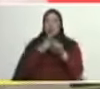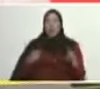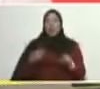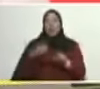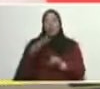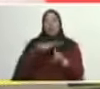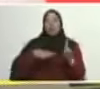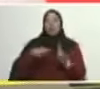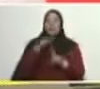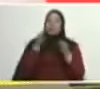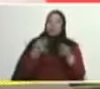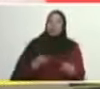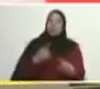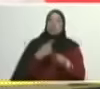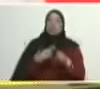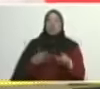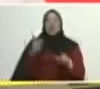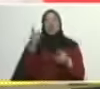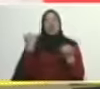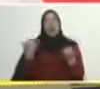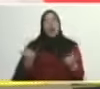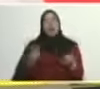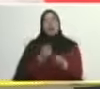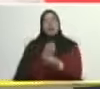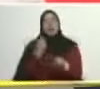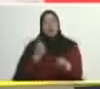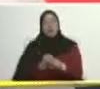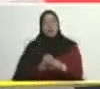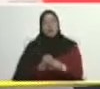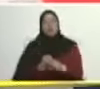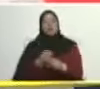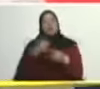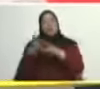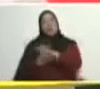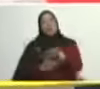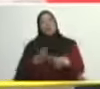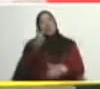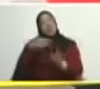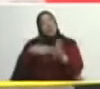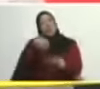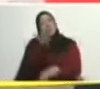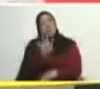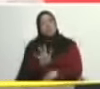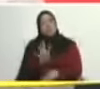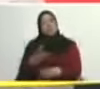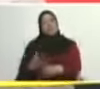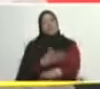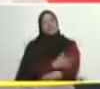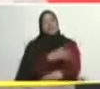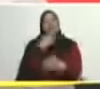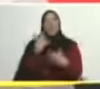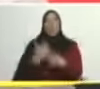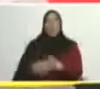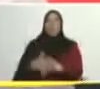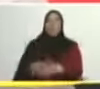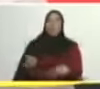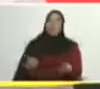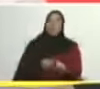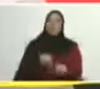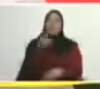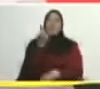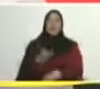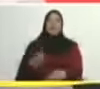desaparecer entre los escombros de Gaza. En 2014, ante hechos tan graves como los que nos indignan